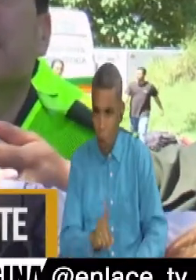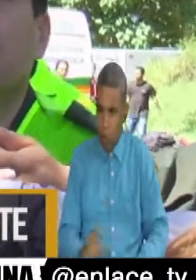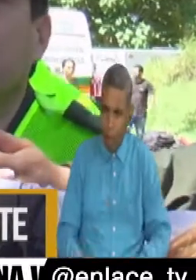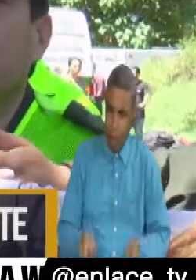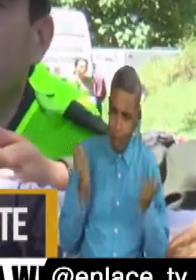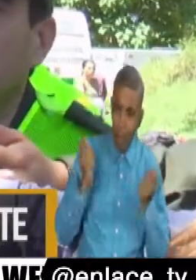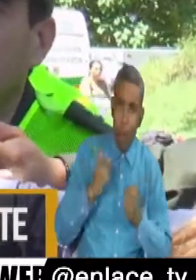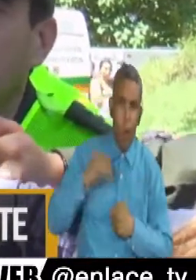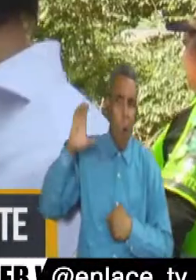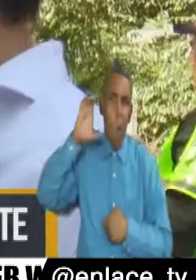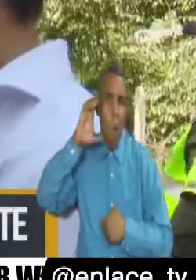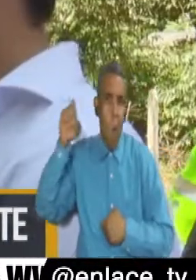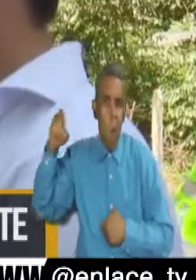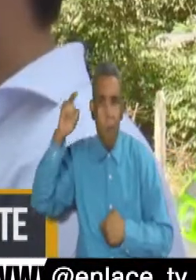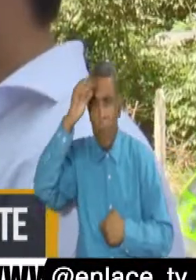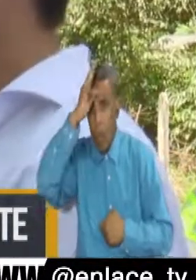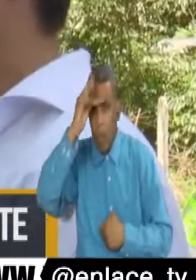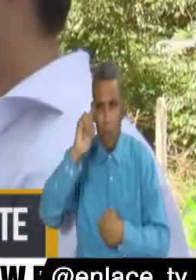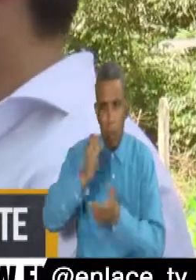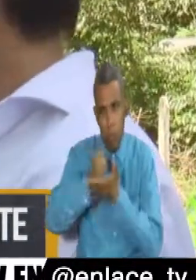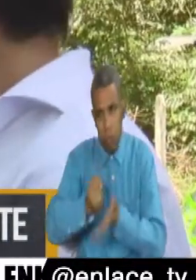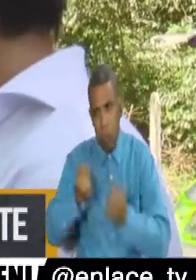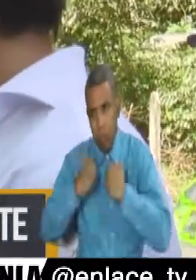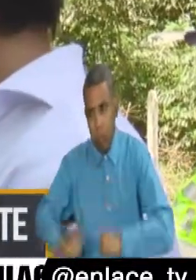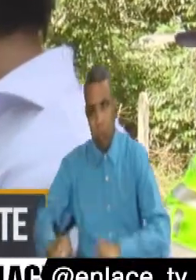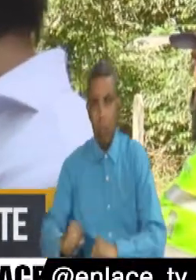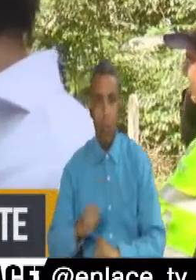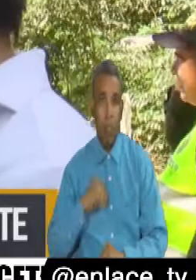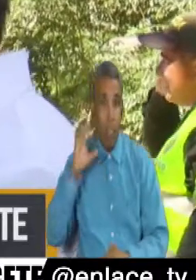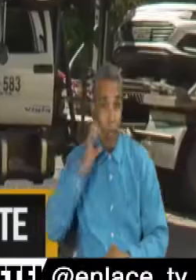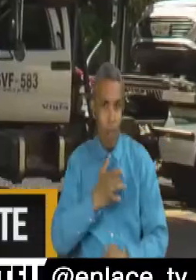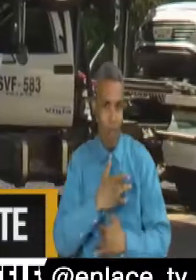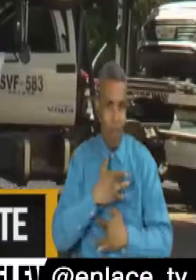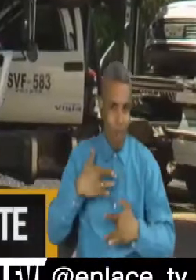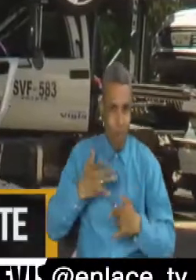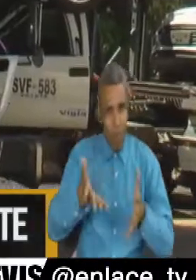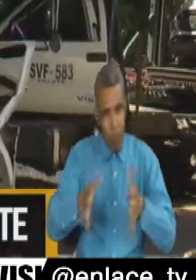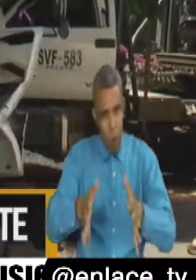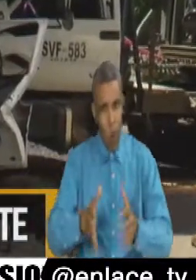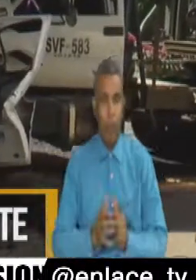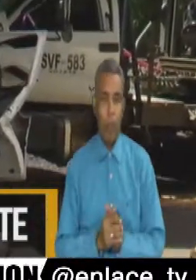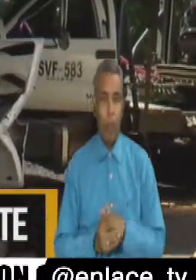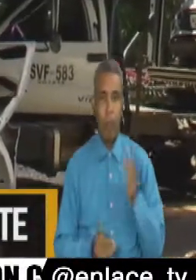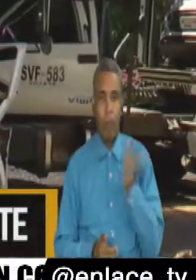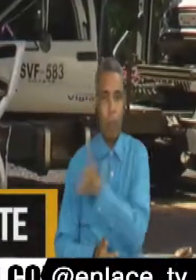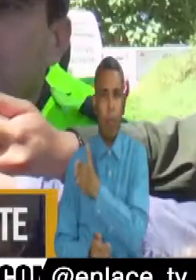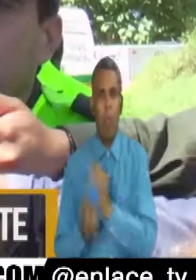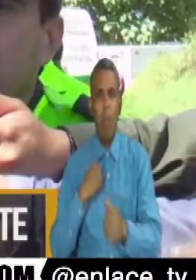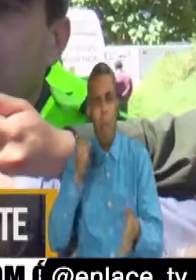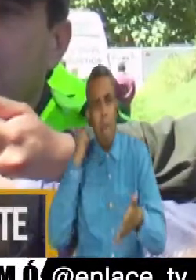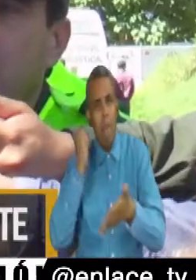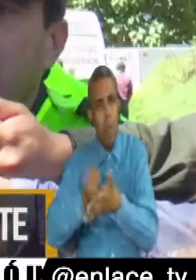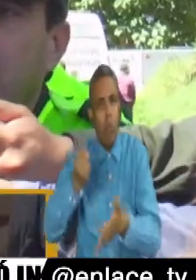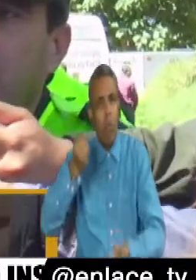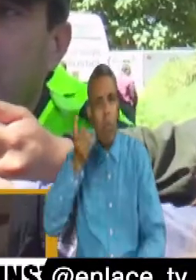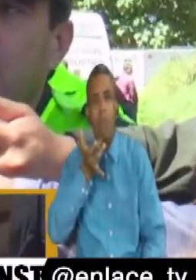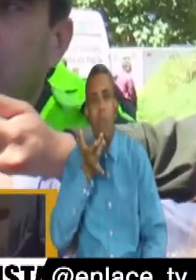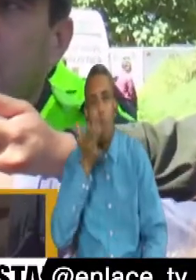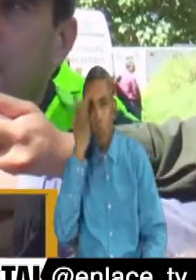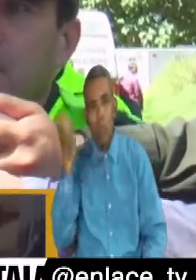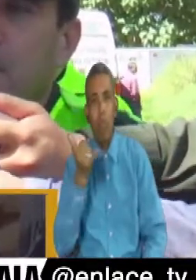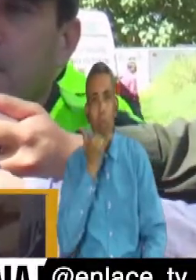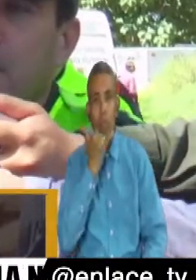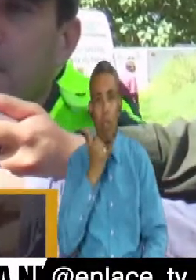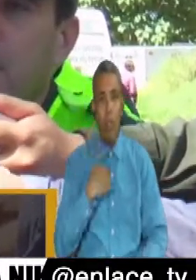suministrado, estables. El funcionario del Gobierno Nacional expuso lo que le fue informado sobre las causas que habrían originado esta tragedia. El conductor del vehículo